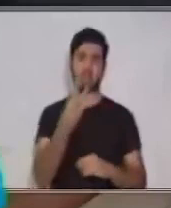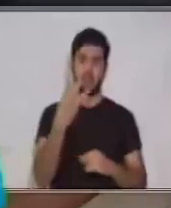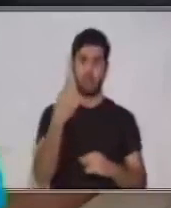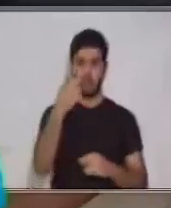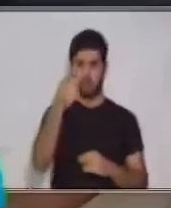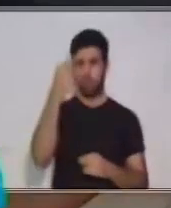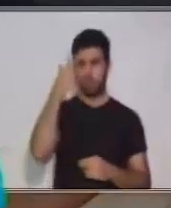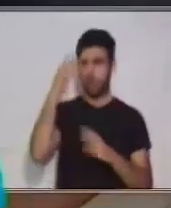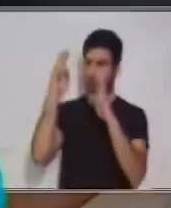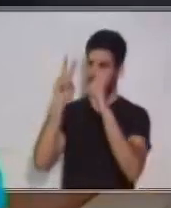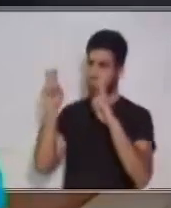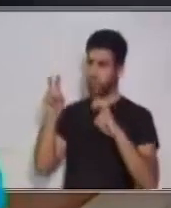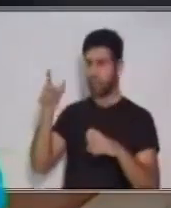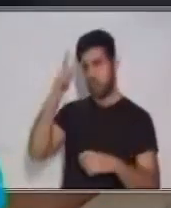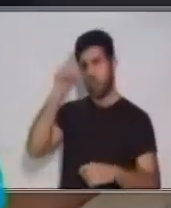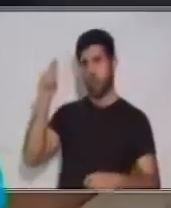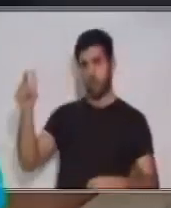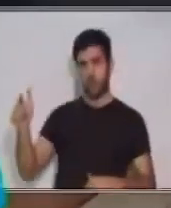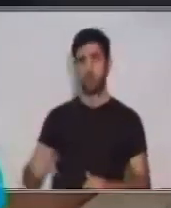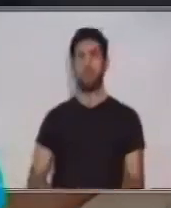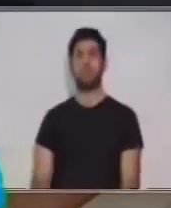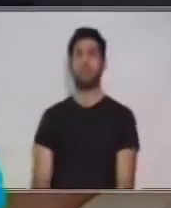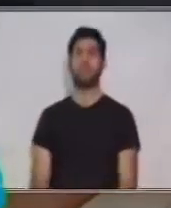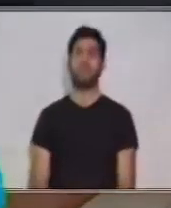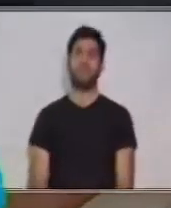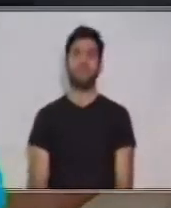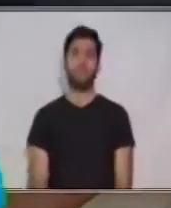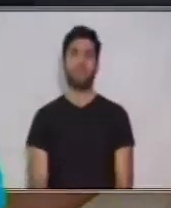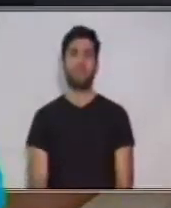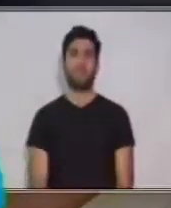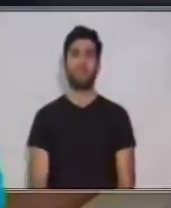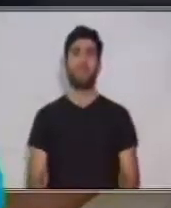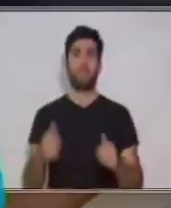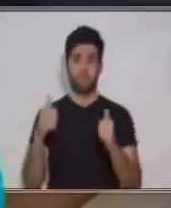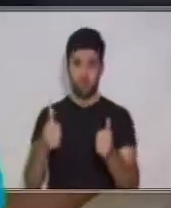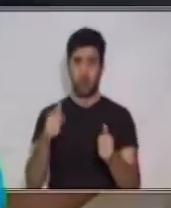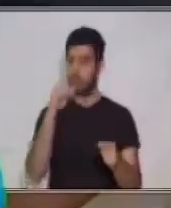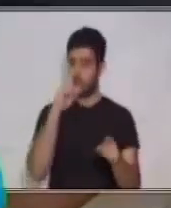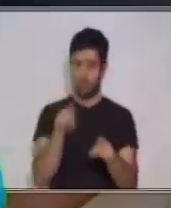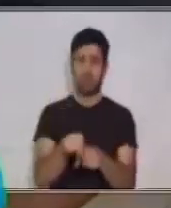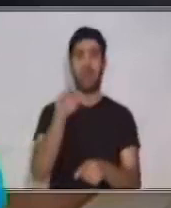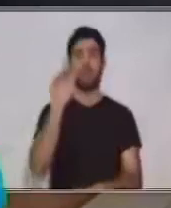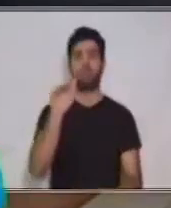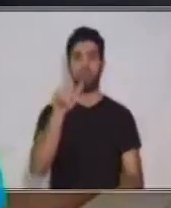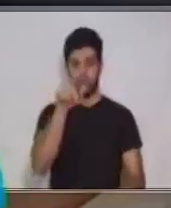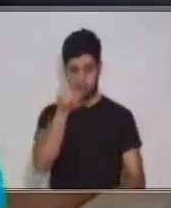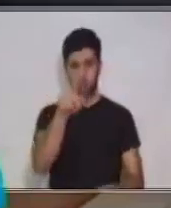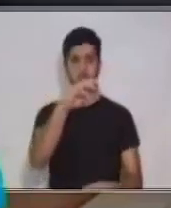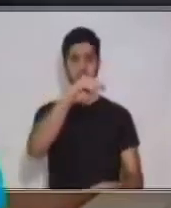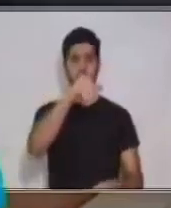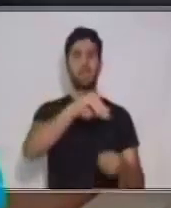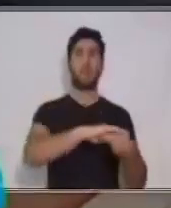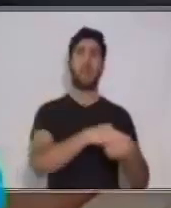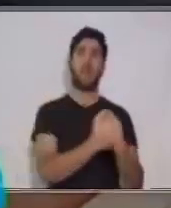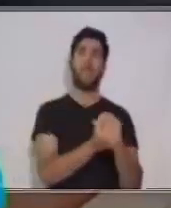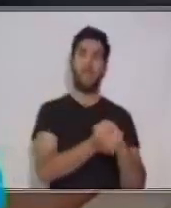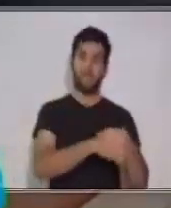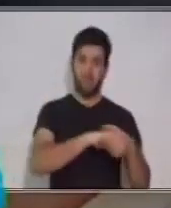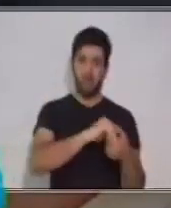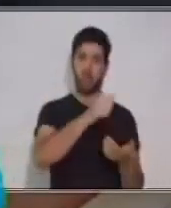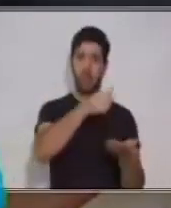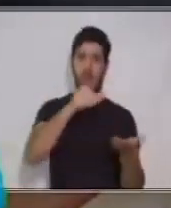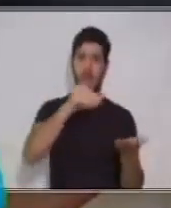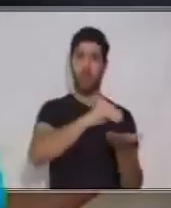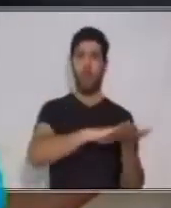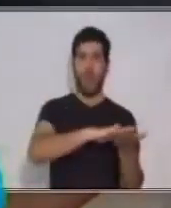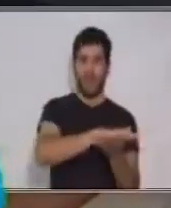memoria y la habilidad numérica. Antes de empezar, te recuerdo que laves constantemente tus